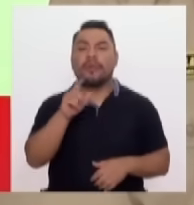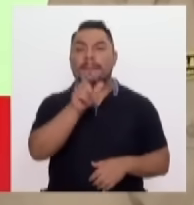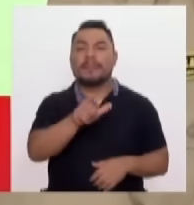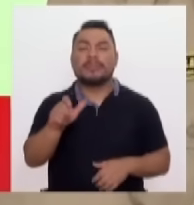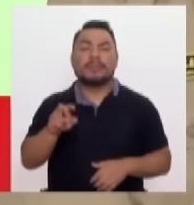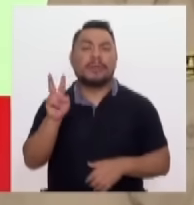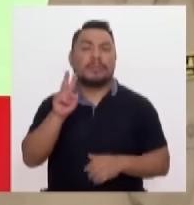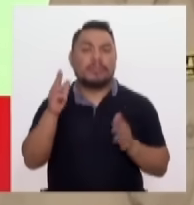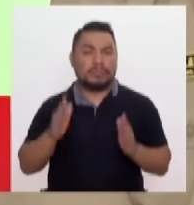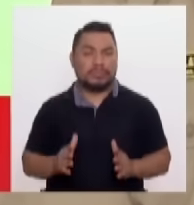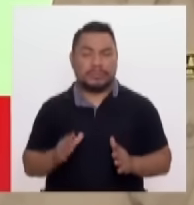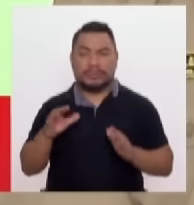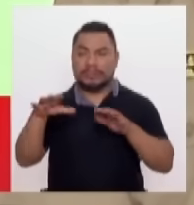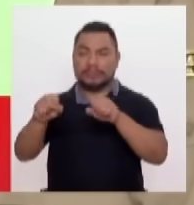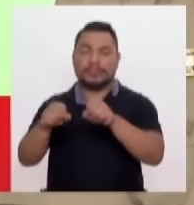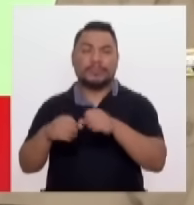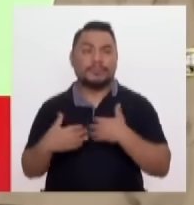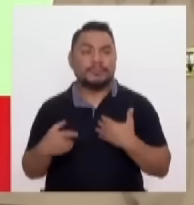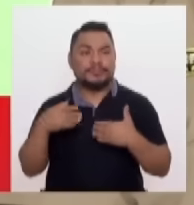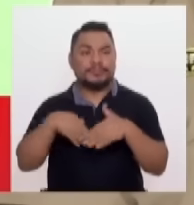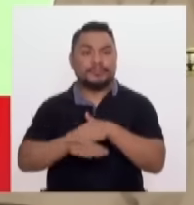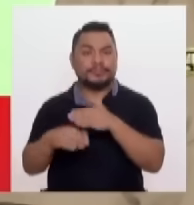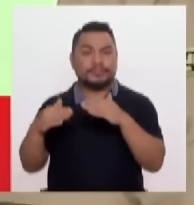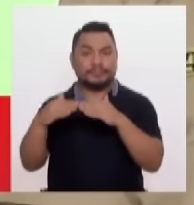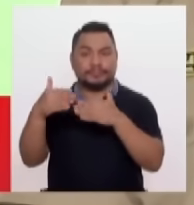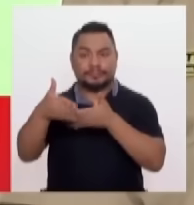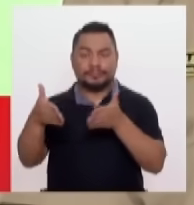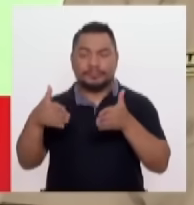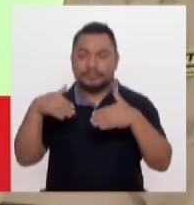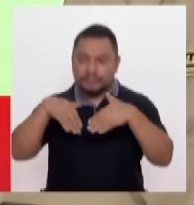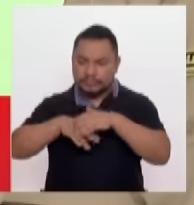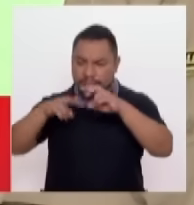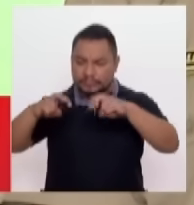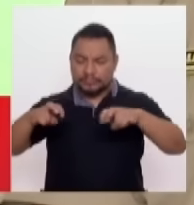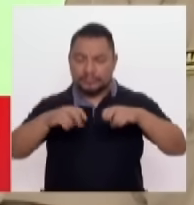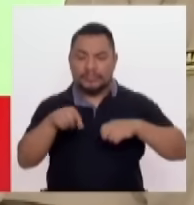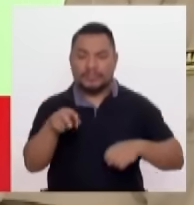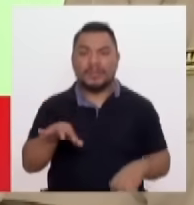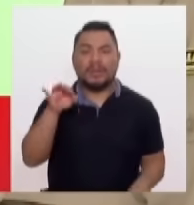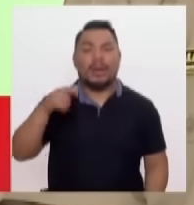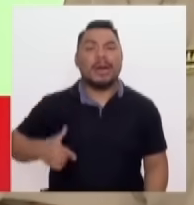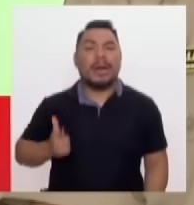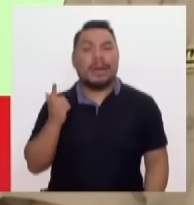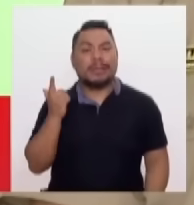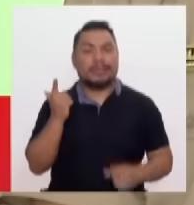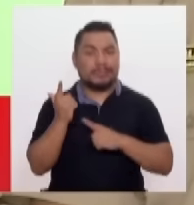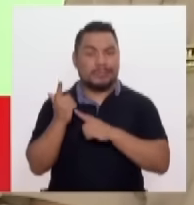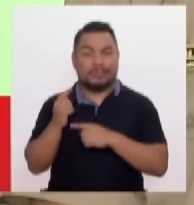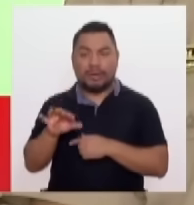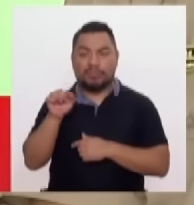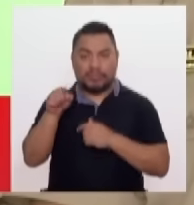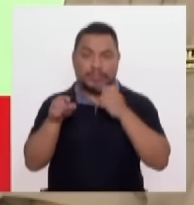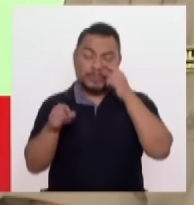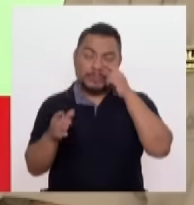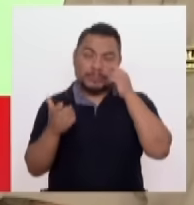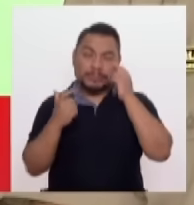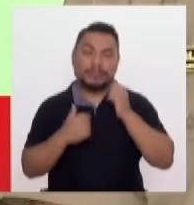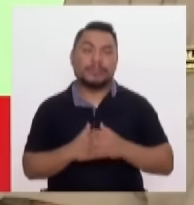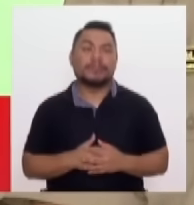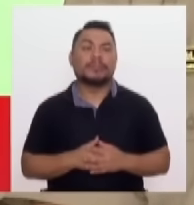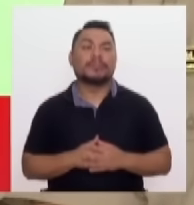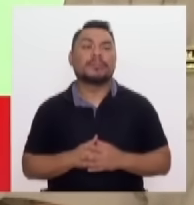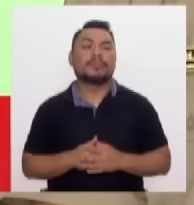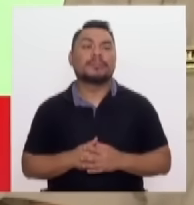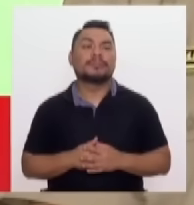venezolanos a quienes en el registro preliminar se le encuentra un arma de fuego, pistola,